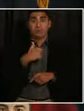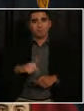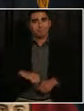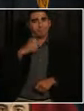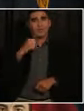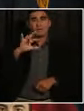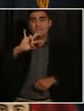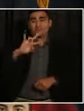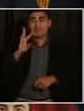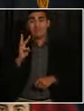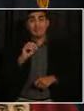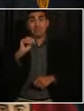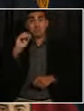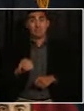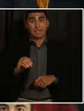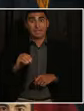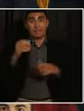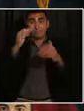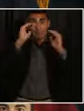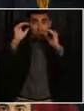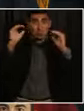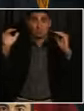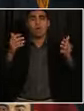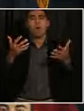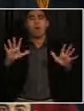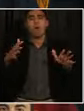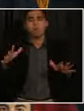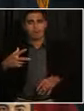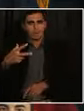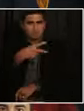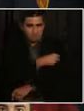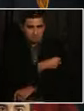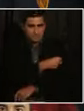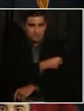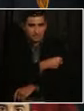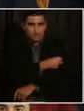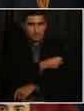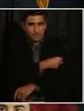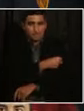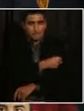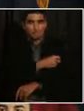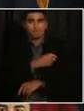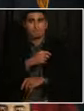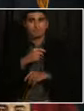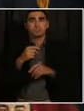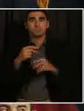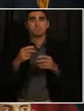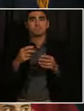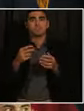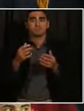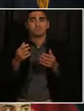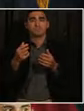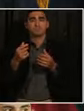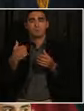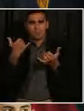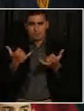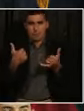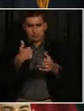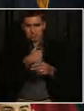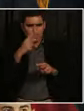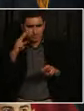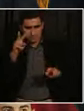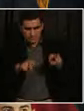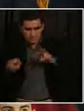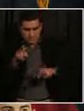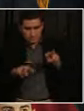76% de los adultos de Colorado ya han recibido la vacuna. Estamos evaluando lo que significan